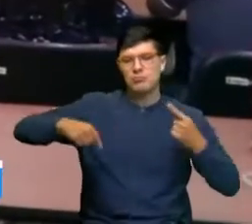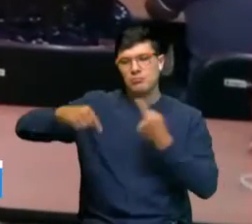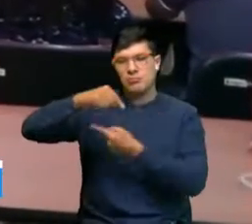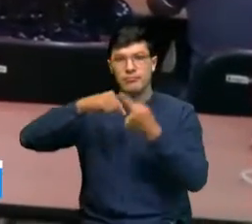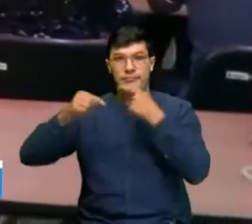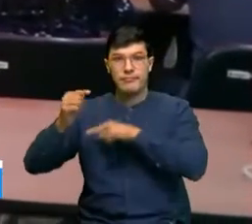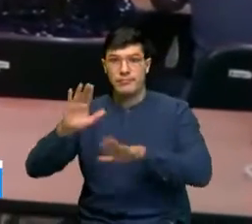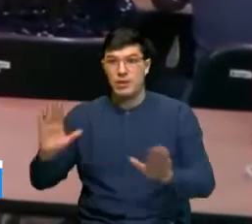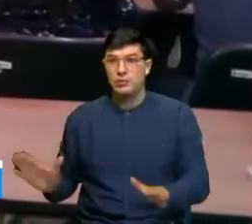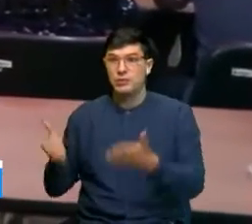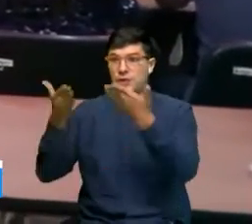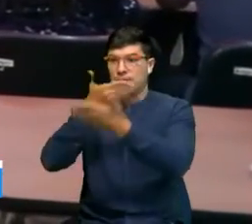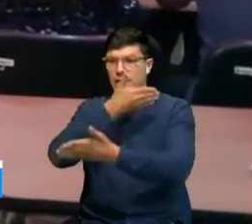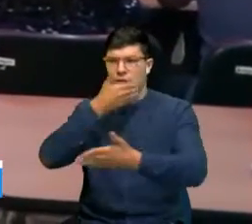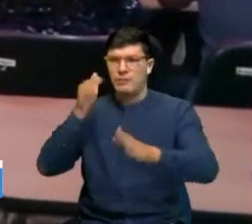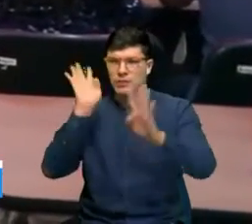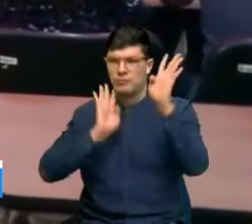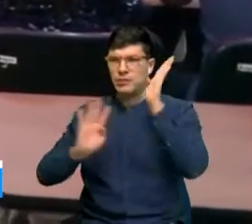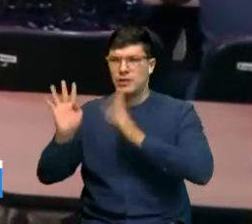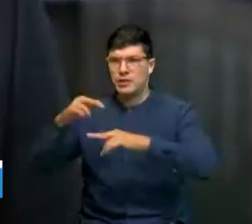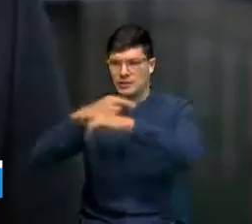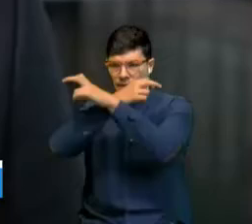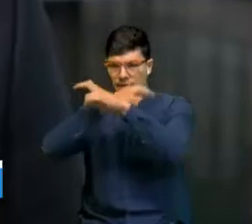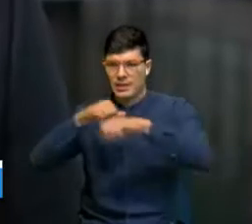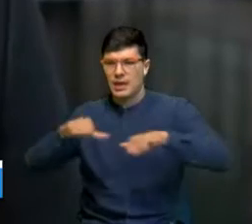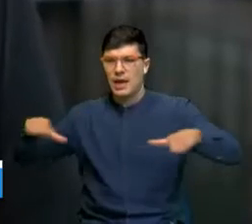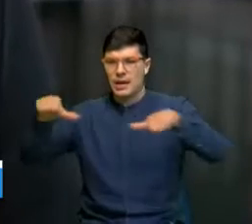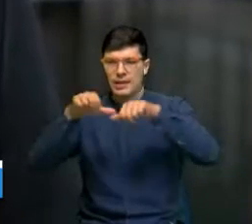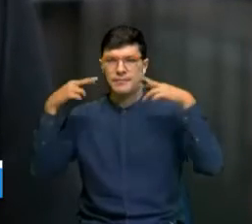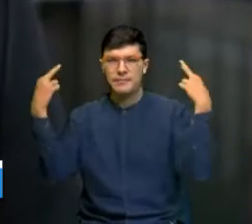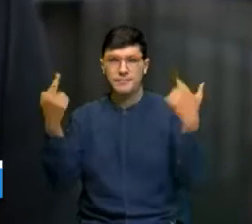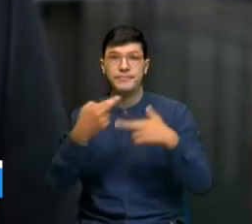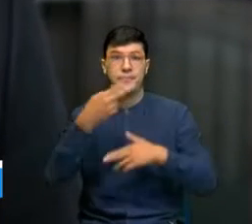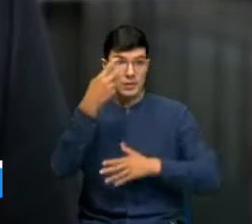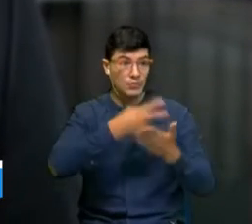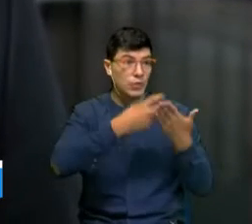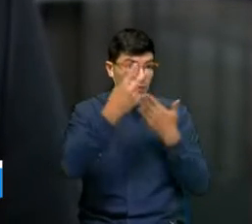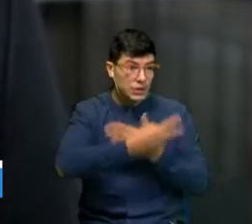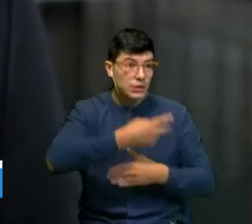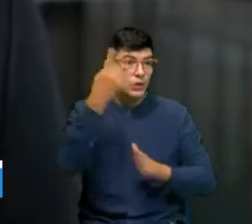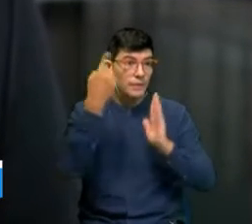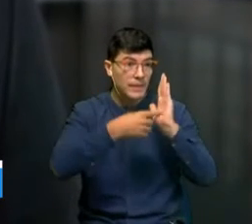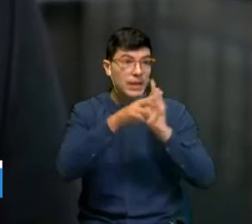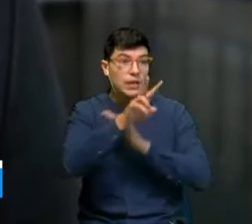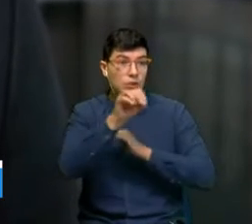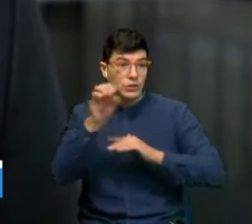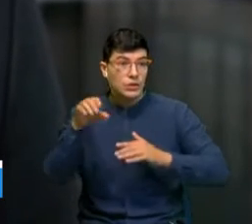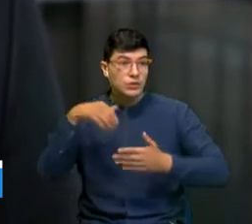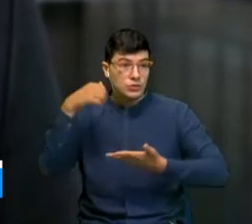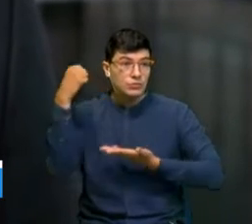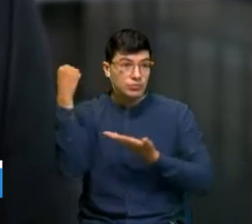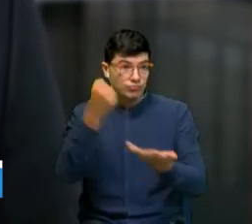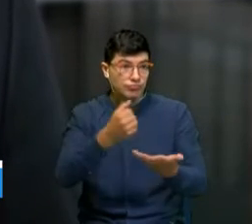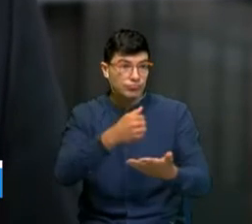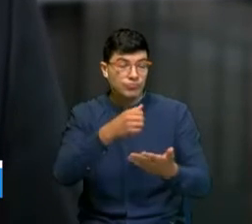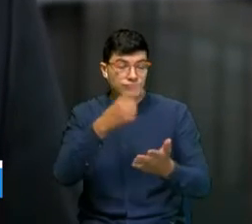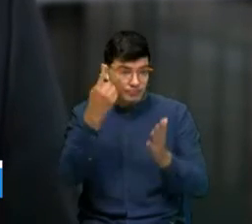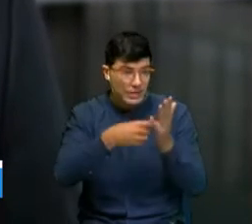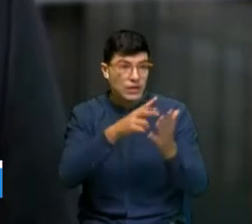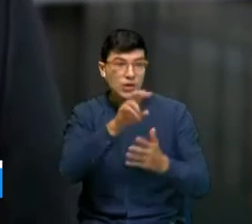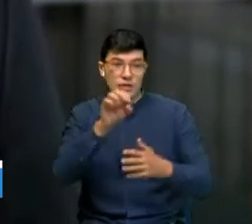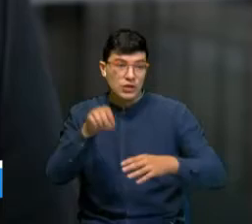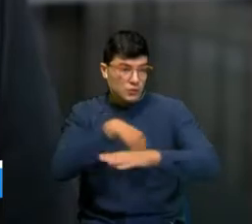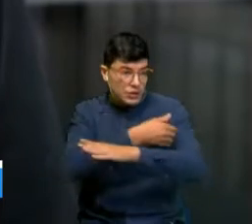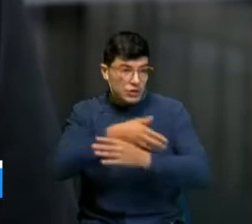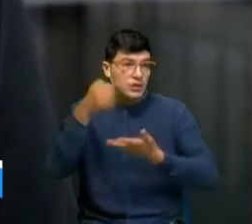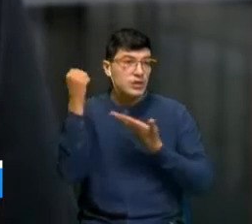de parques y zonas recreativas. Asimismo, un proyecto por 1.200 millones de pesos por el municipio, presentado por el municipio de Onzaga, un